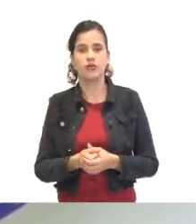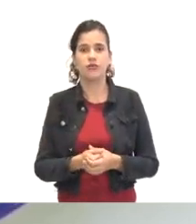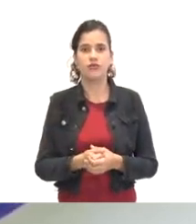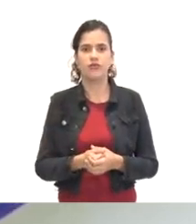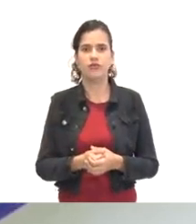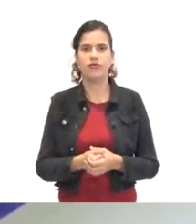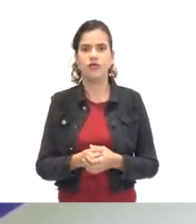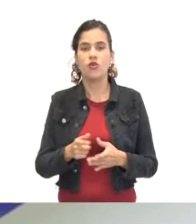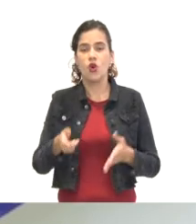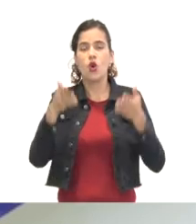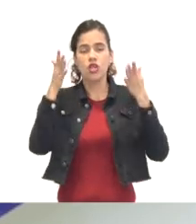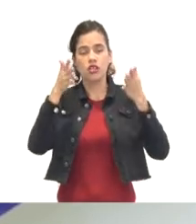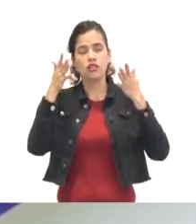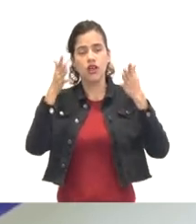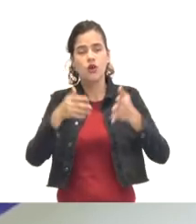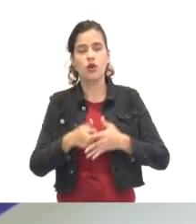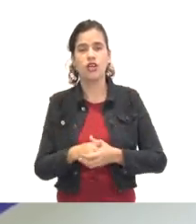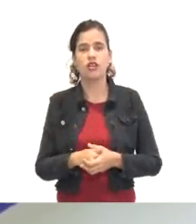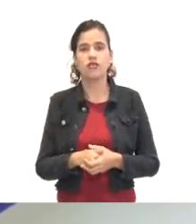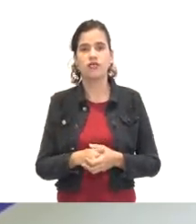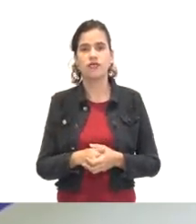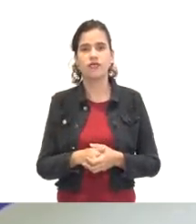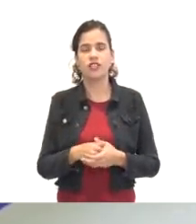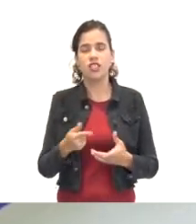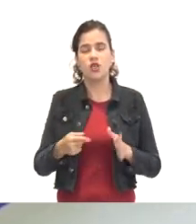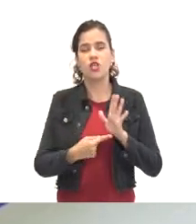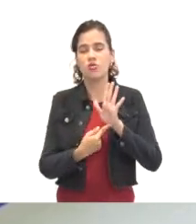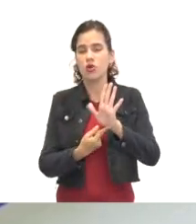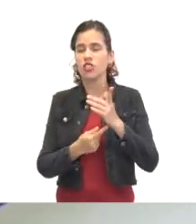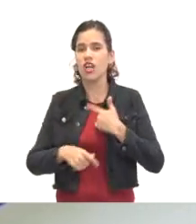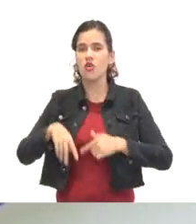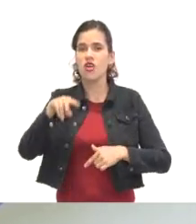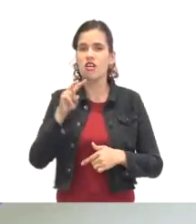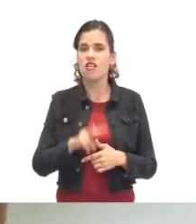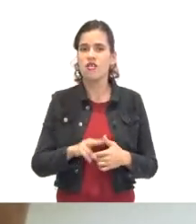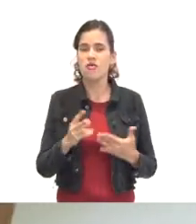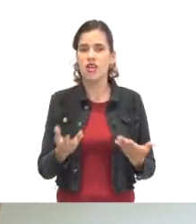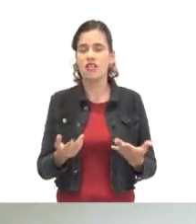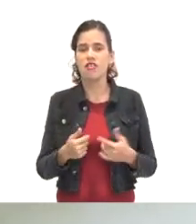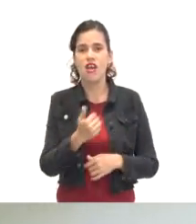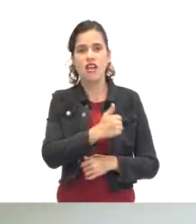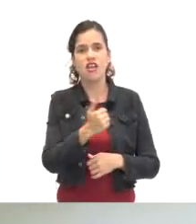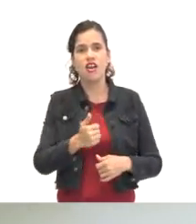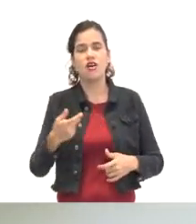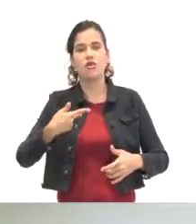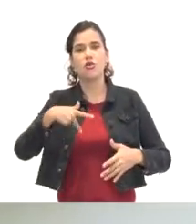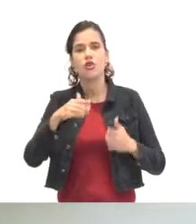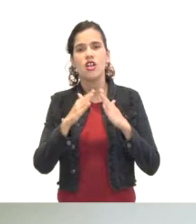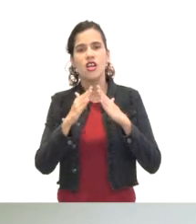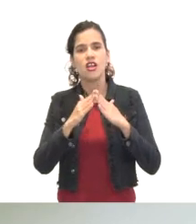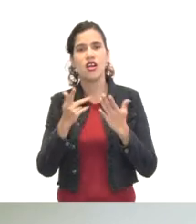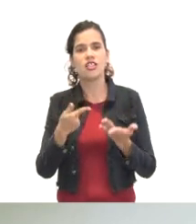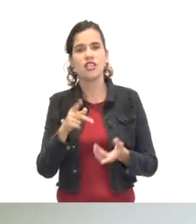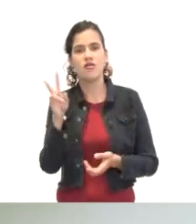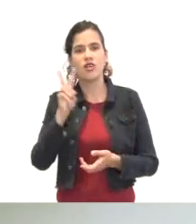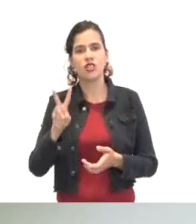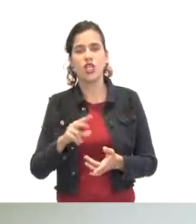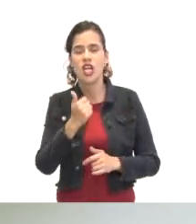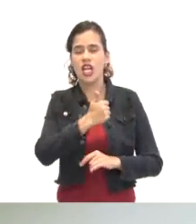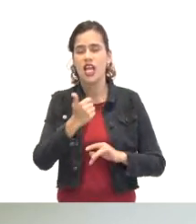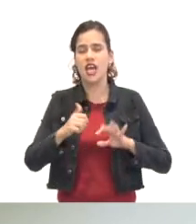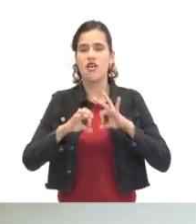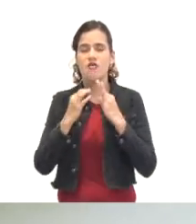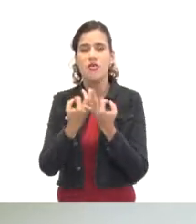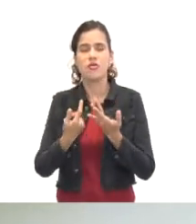representantes fueron orientadores y nos demostraron que verdaderamente en cada uno de los hogares venezolanos cada